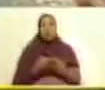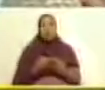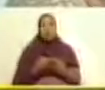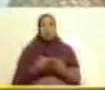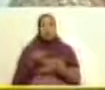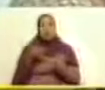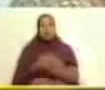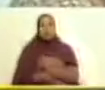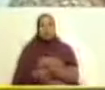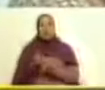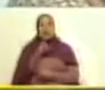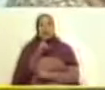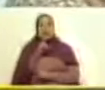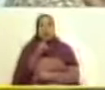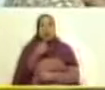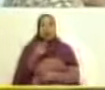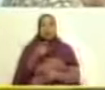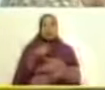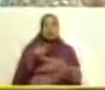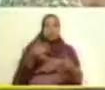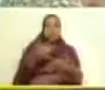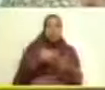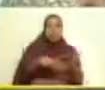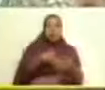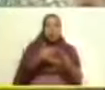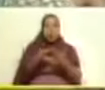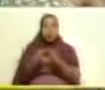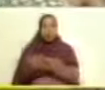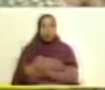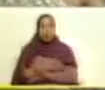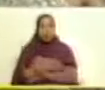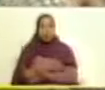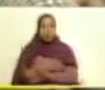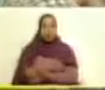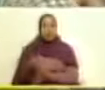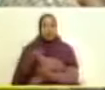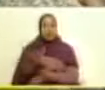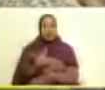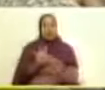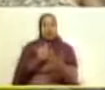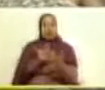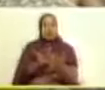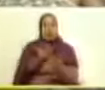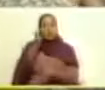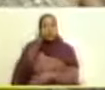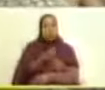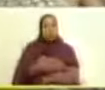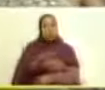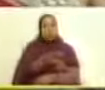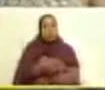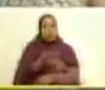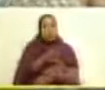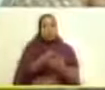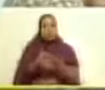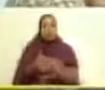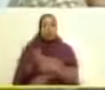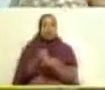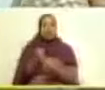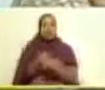transferencia de competencias a las comunidades, al poder popular, nosotros podemos dar con la